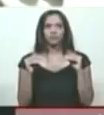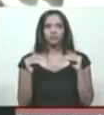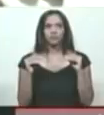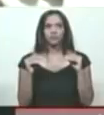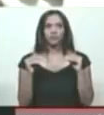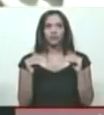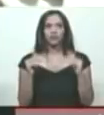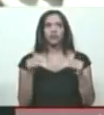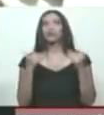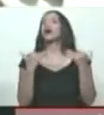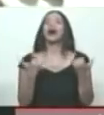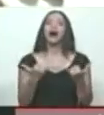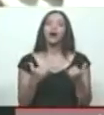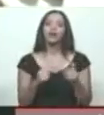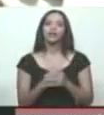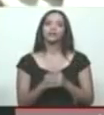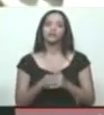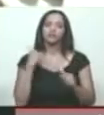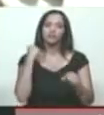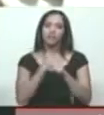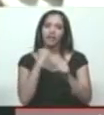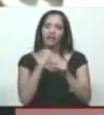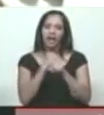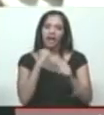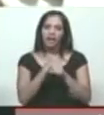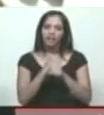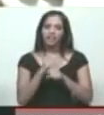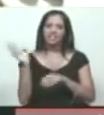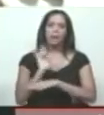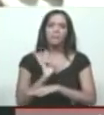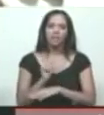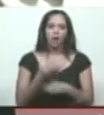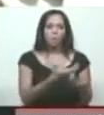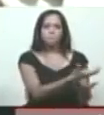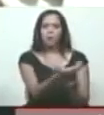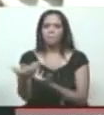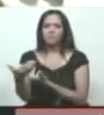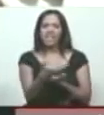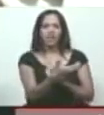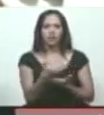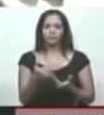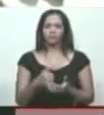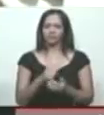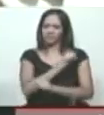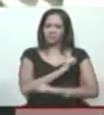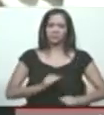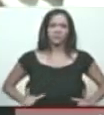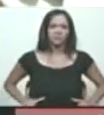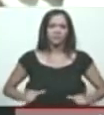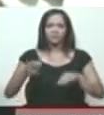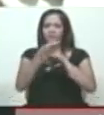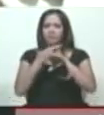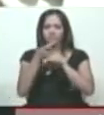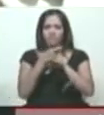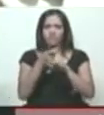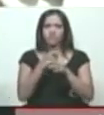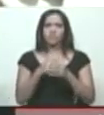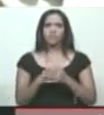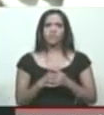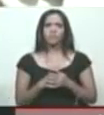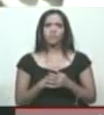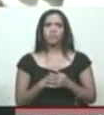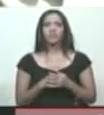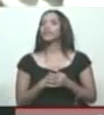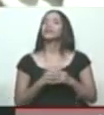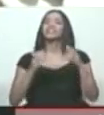actuación inmediata de los trabajadores, de los bomberos, de la Fuerza Armada Nacional Bolivariana, del gobernador Justo Noguera Pietri,